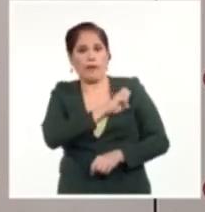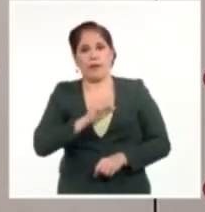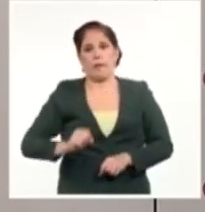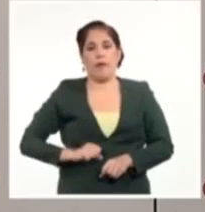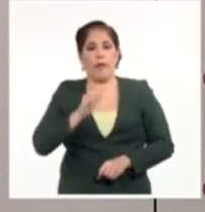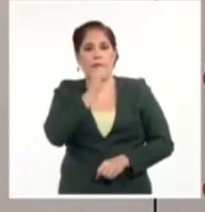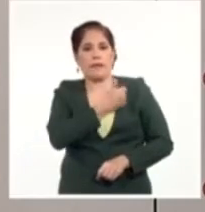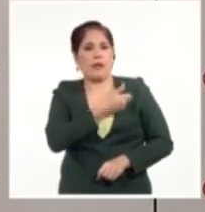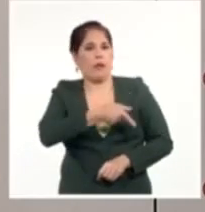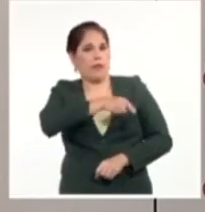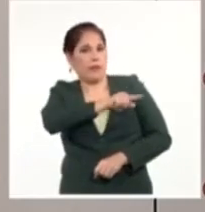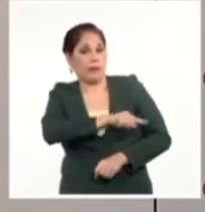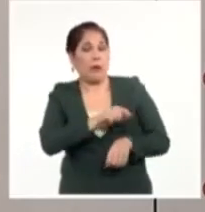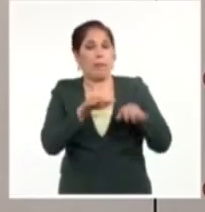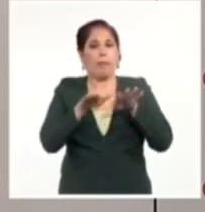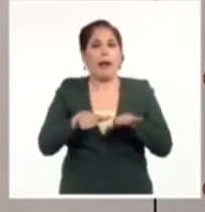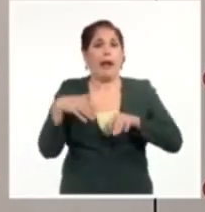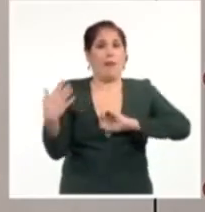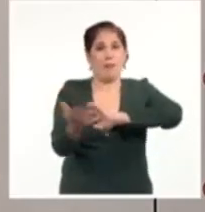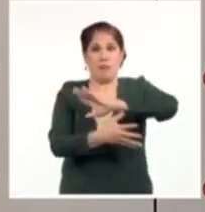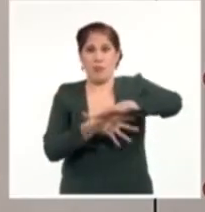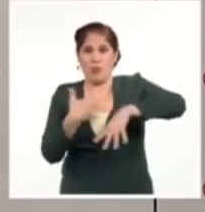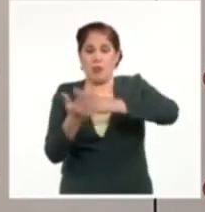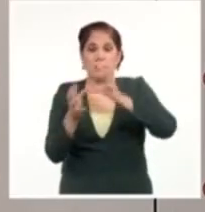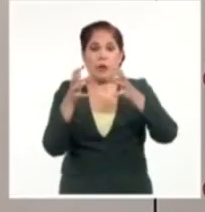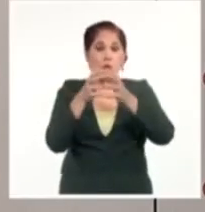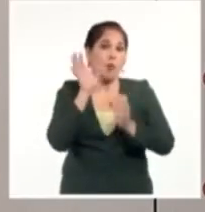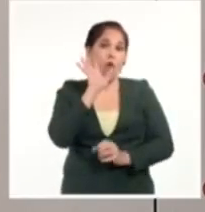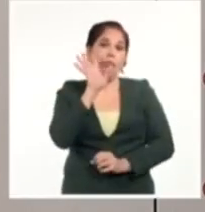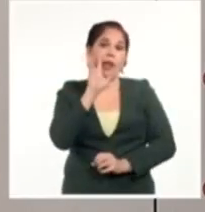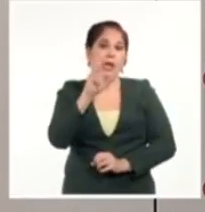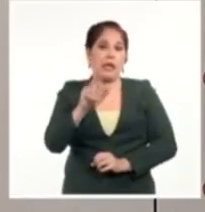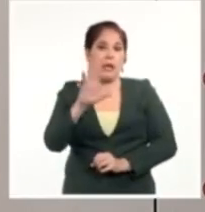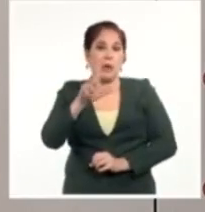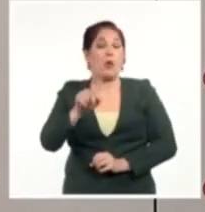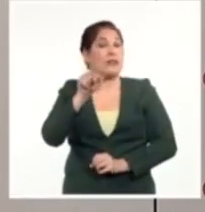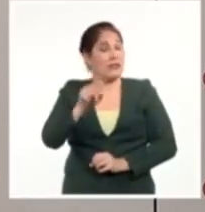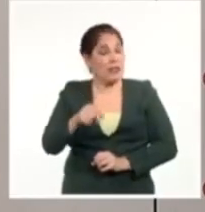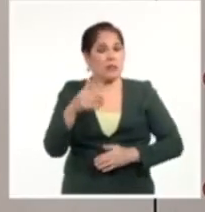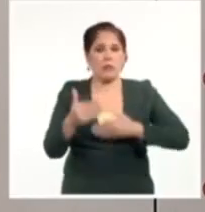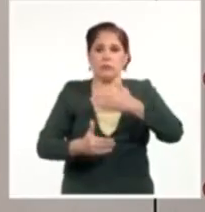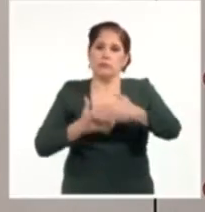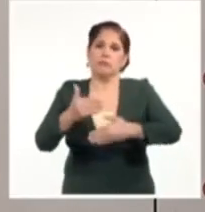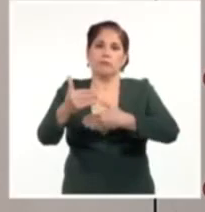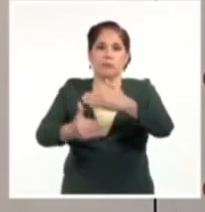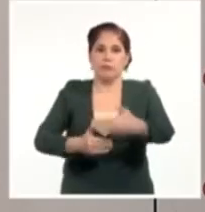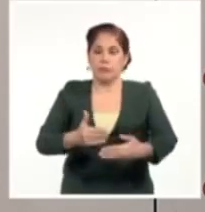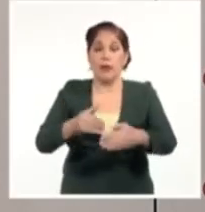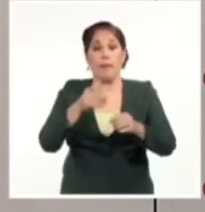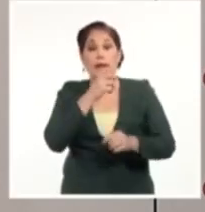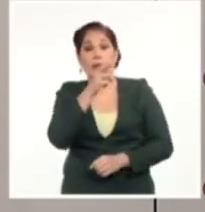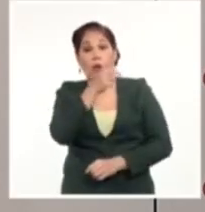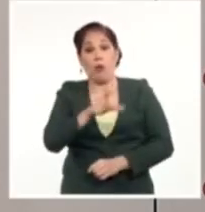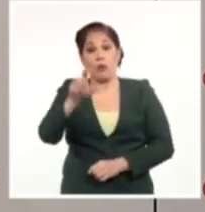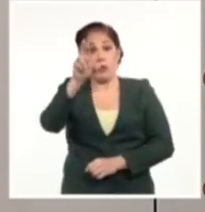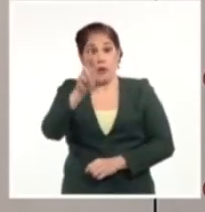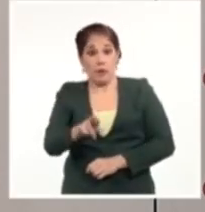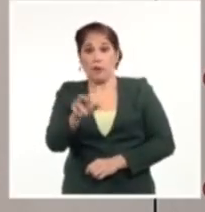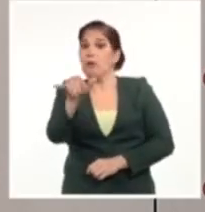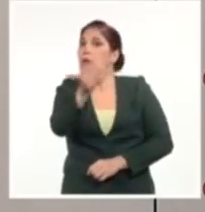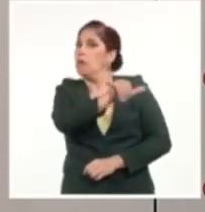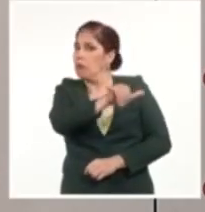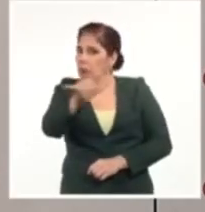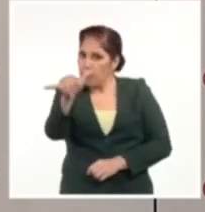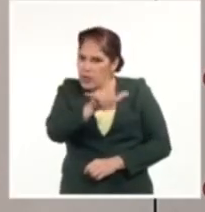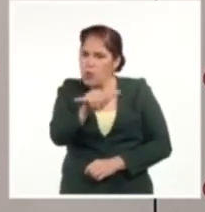pasado para contener la violencia, que también es un problema que se hereda de gestión a gestión. Y una Costa Rica liderada por la derecha que